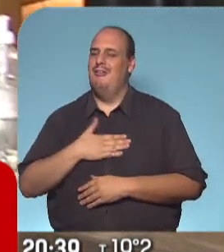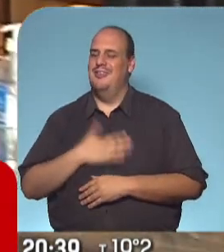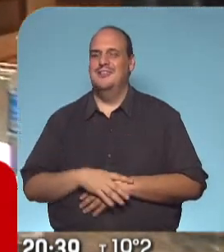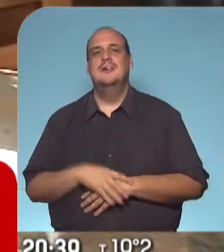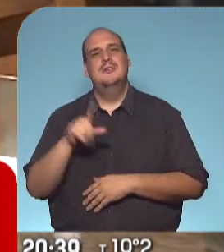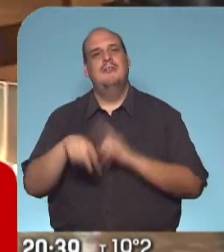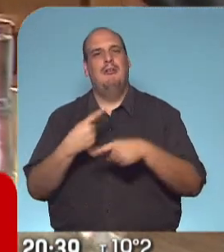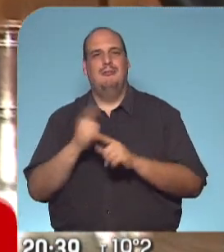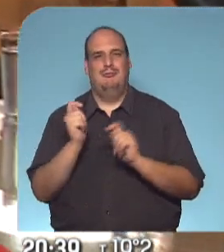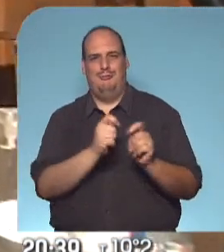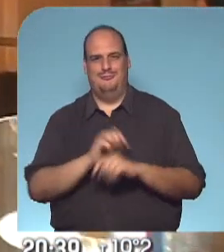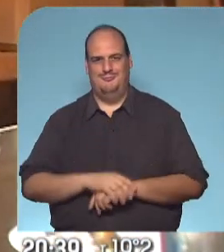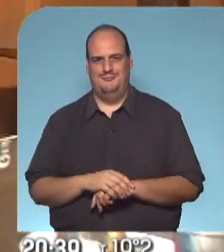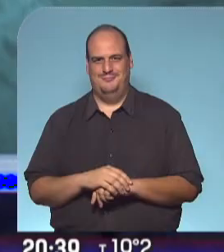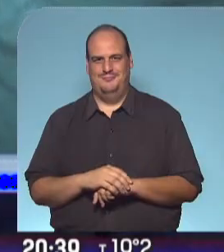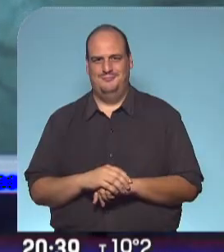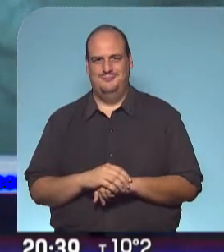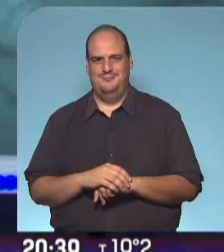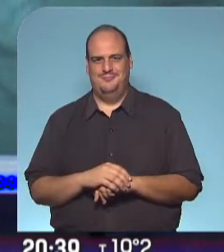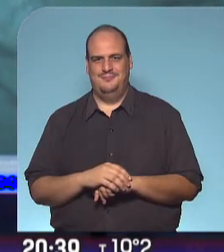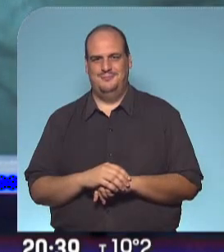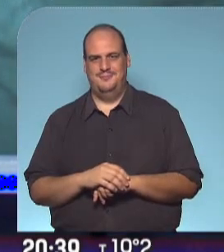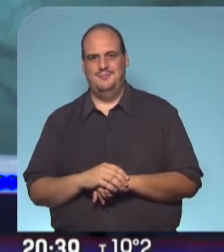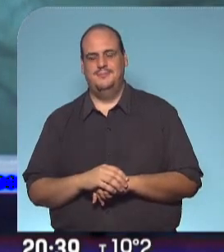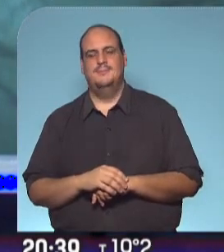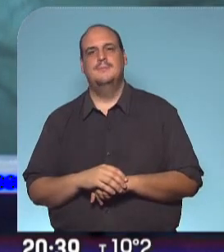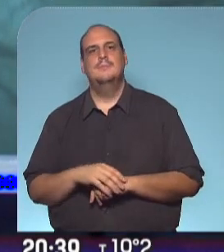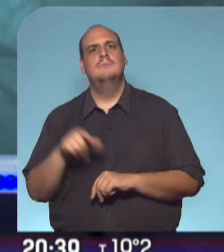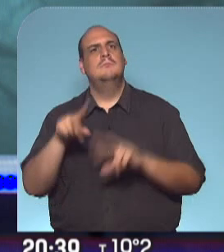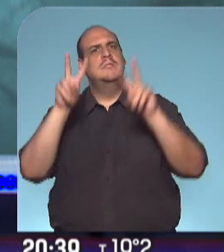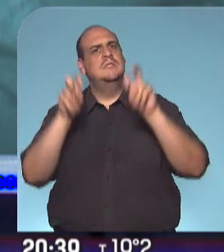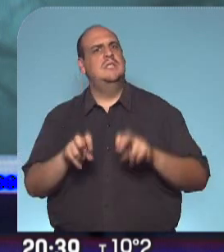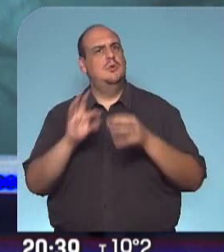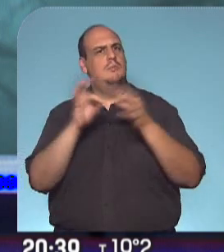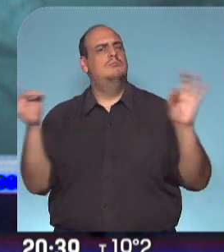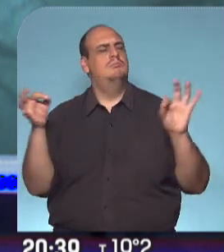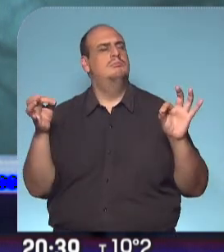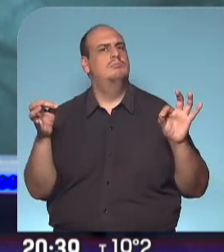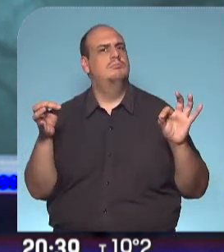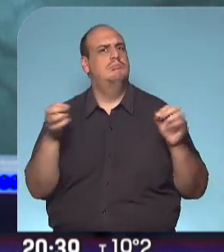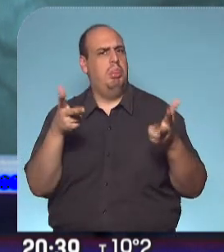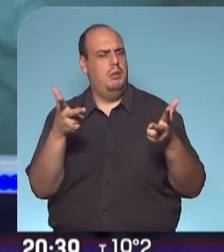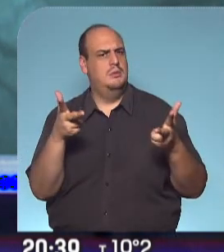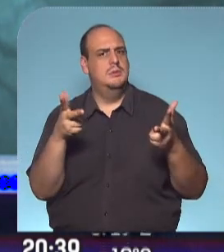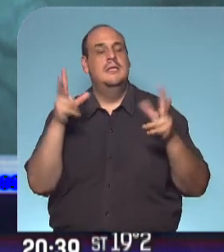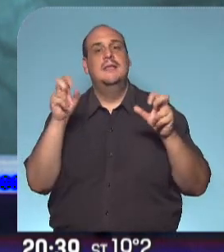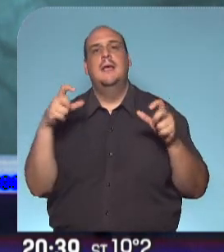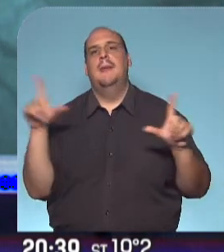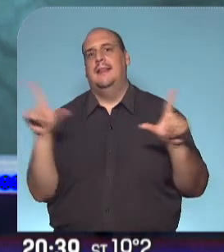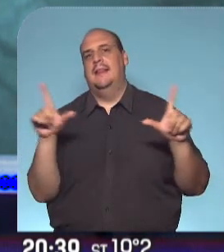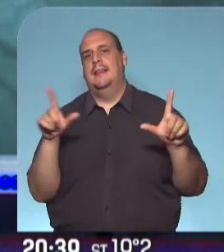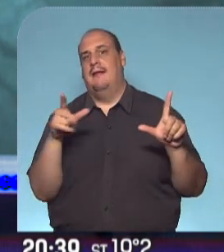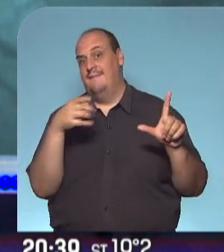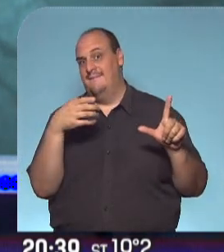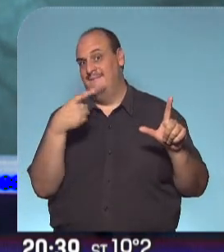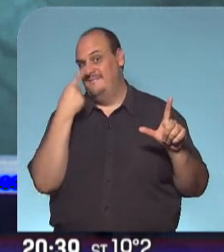entrevista. Seguimos con ustedes. Muy bien. Ha dejado algunos títulos. Creo que el título, si vamos a lo mediático, digamos, a lo